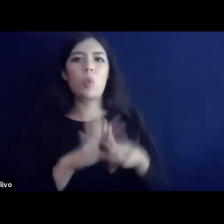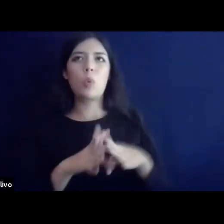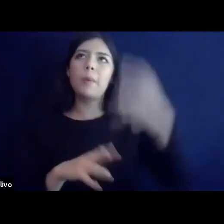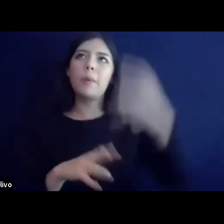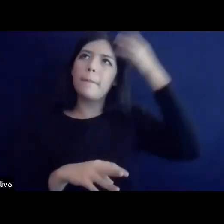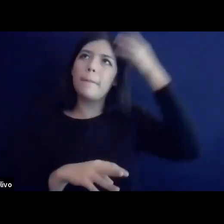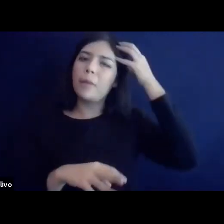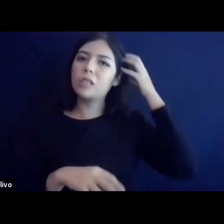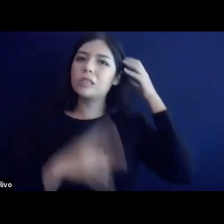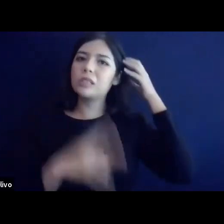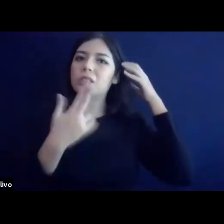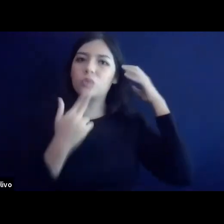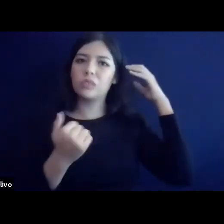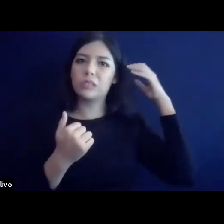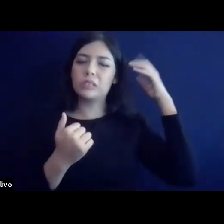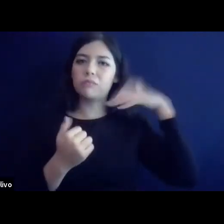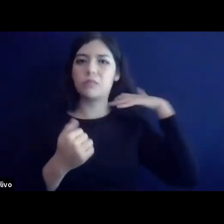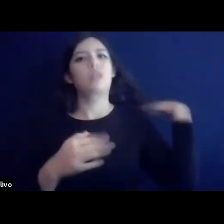temprano,